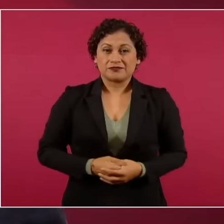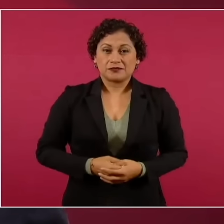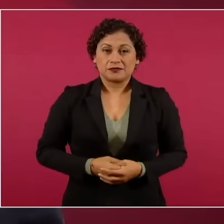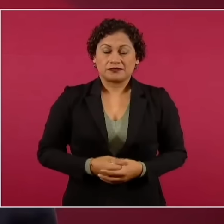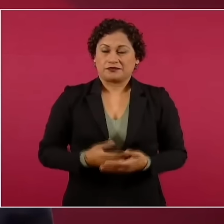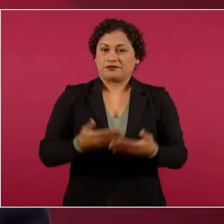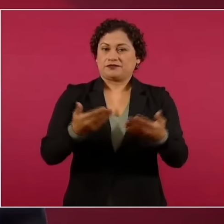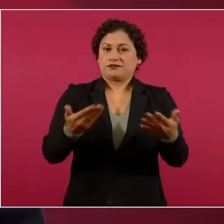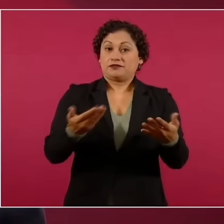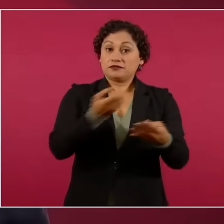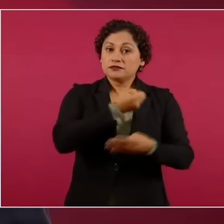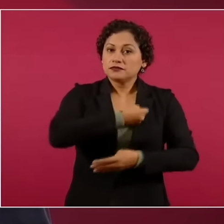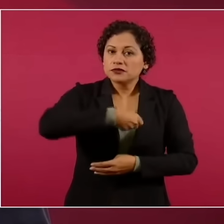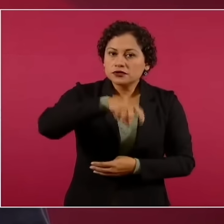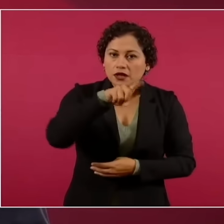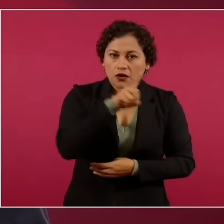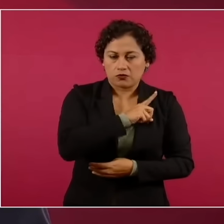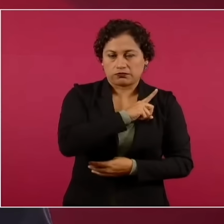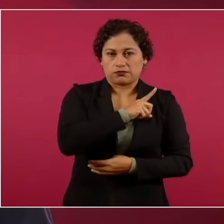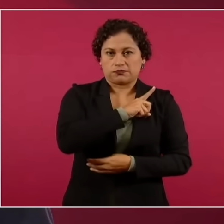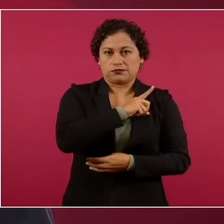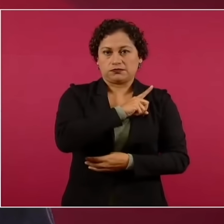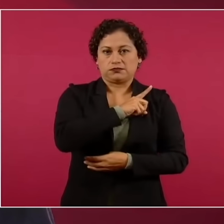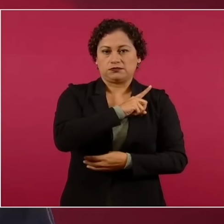los problemas de salud,